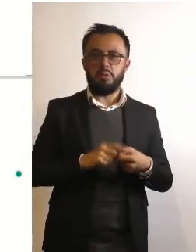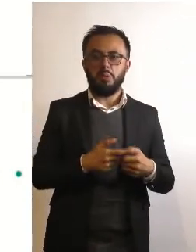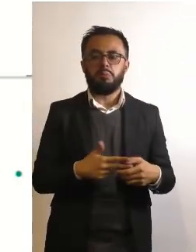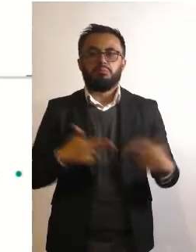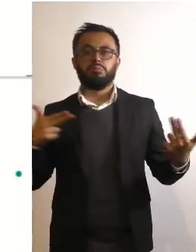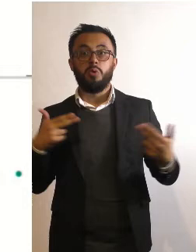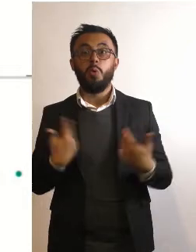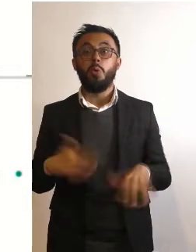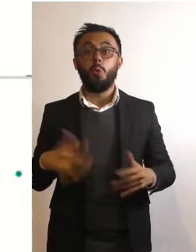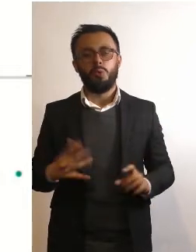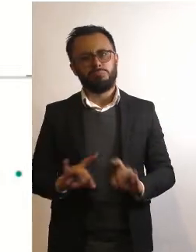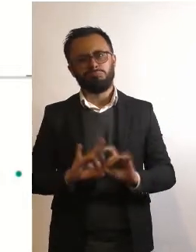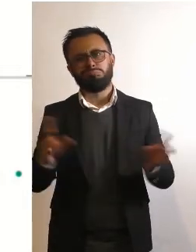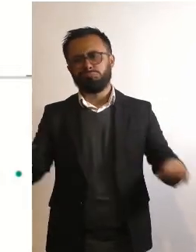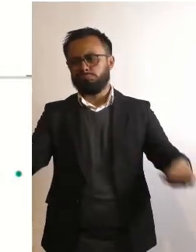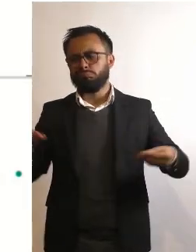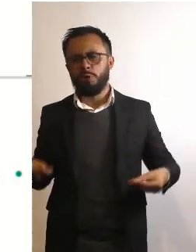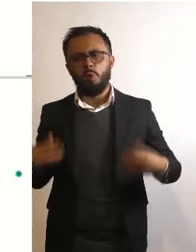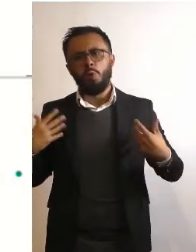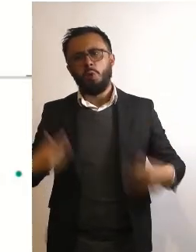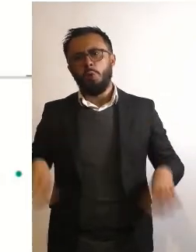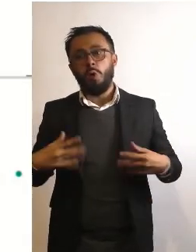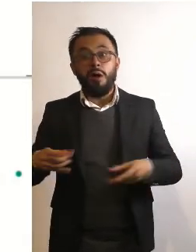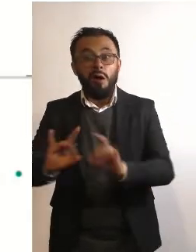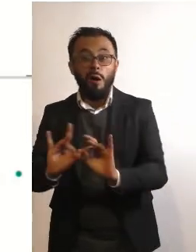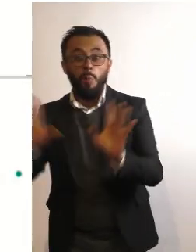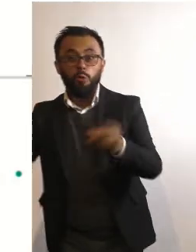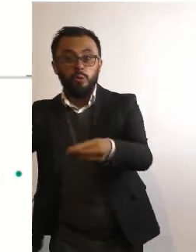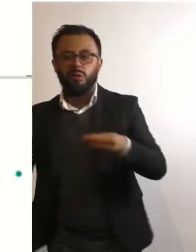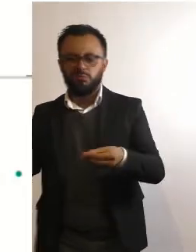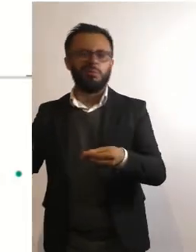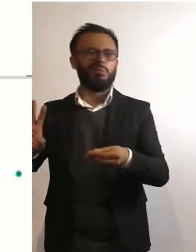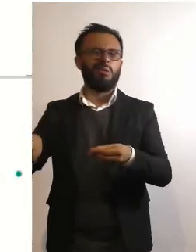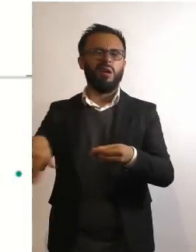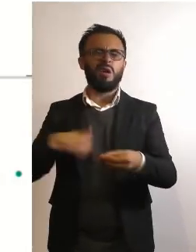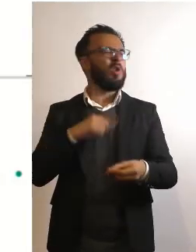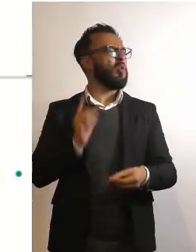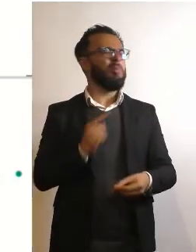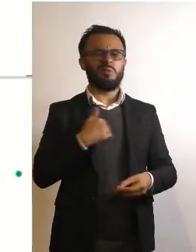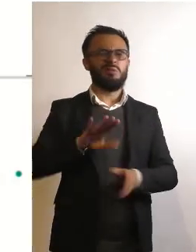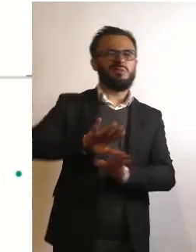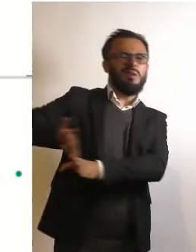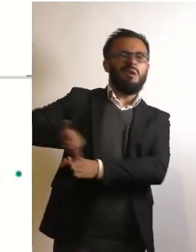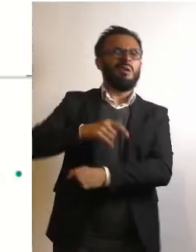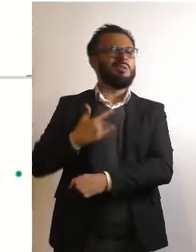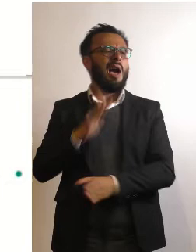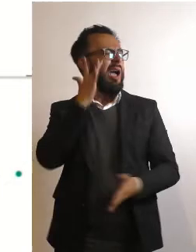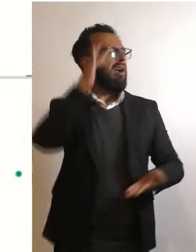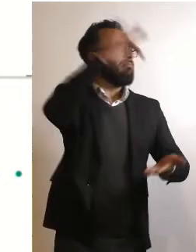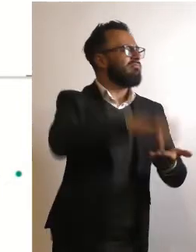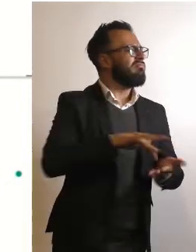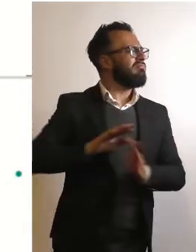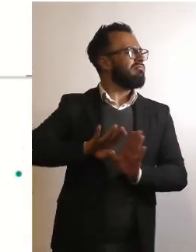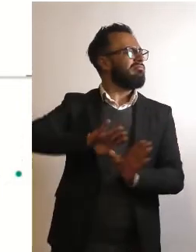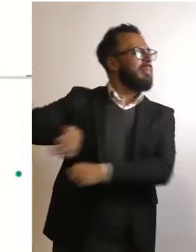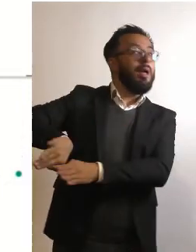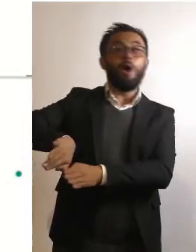sido una oportunidad que no se debe desaprovechar ahora que hemos retornado a la presencialidad, y por eso